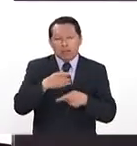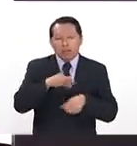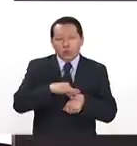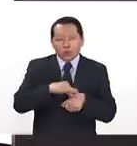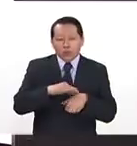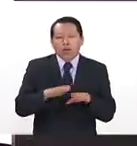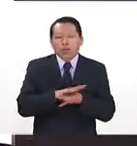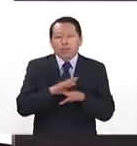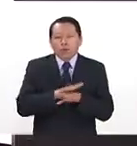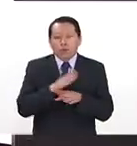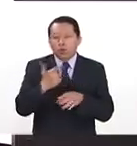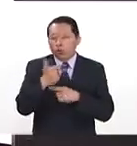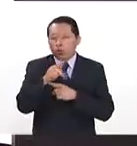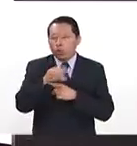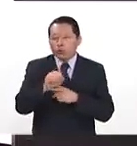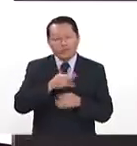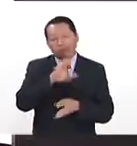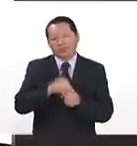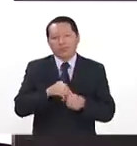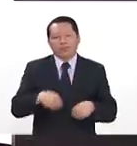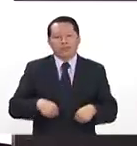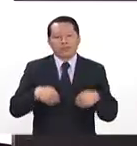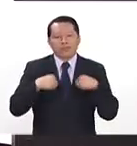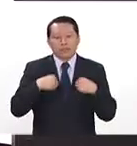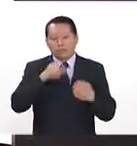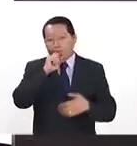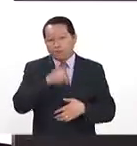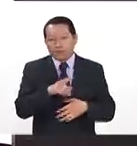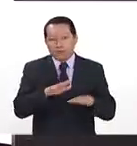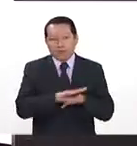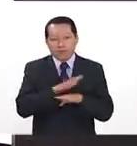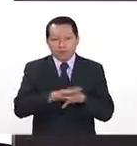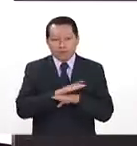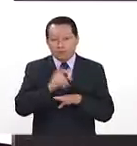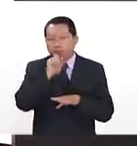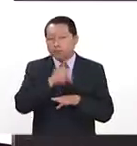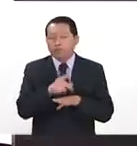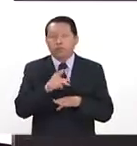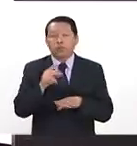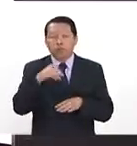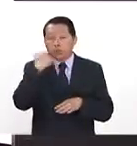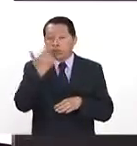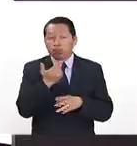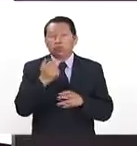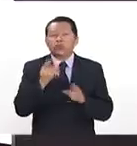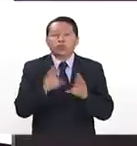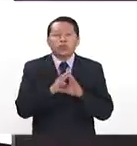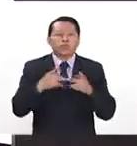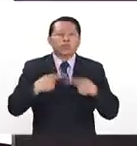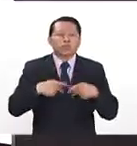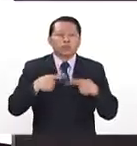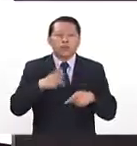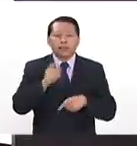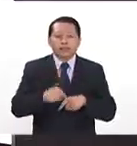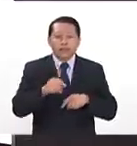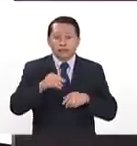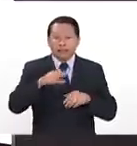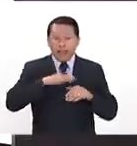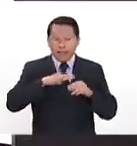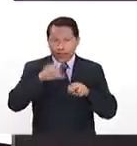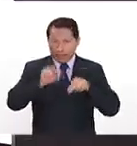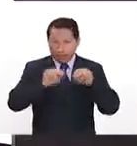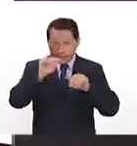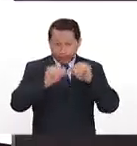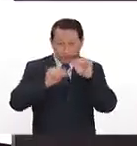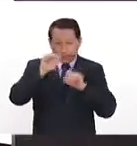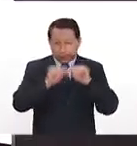niveles de glucosa? Todo. Vivir modifica los niveles de glucosa. ¿Qué es lo que nosotros queremos hacer con este paciente? Pues que las variaciones en sus niveles de